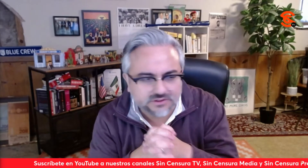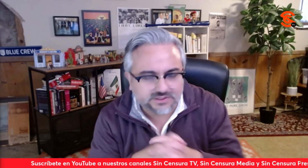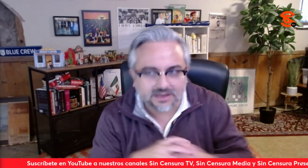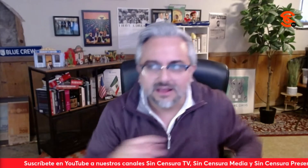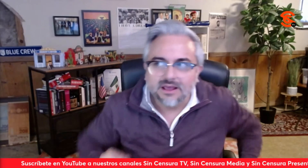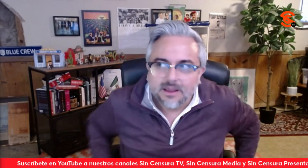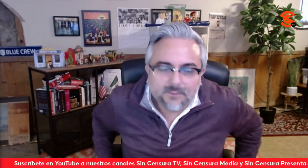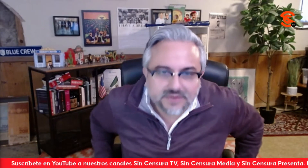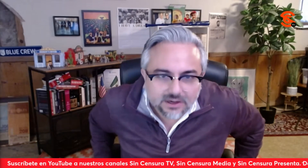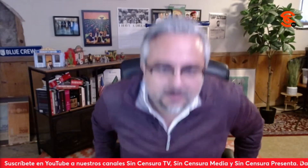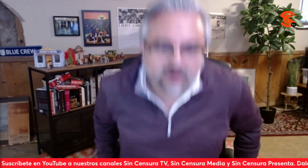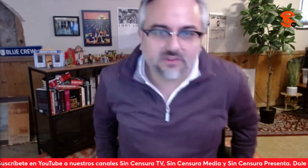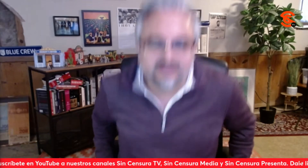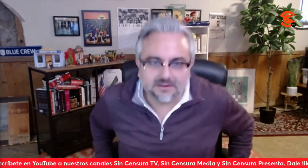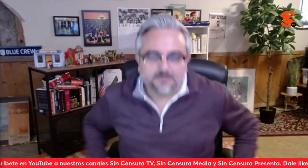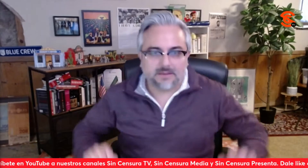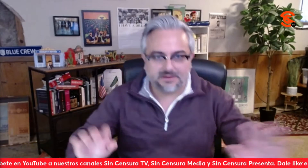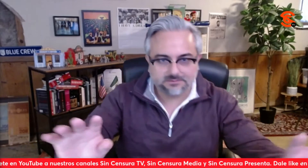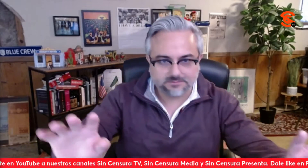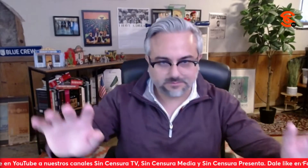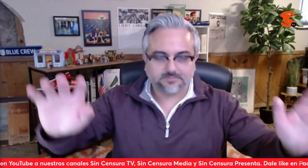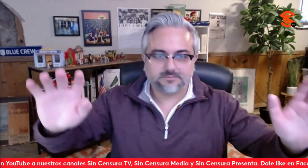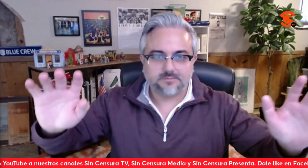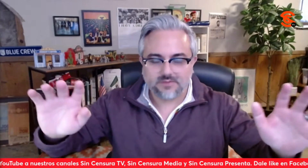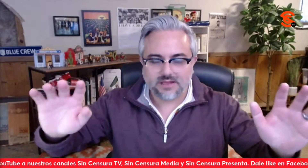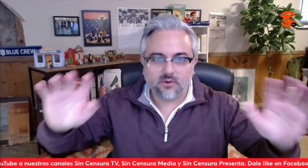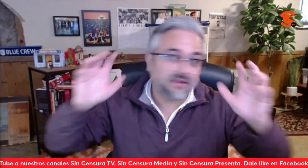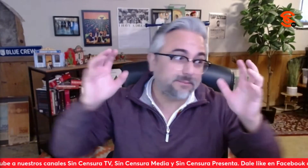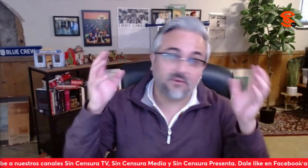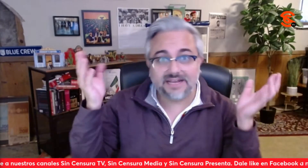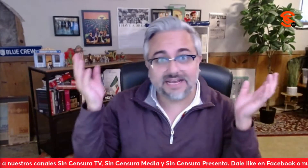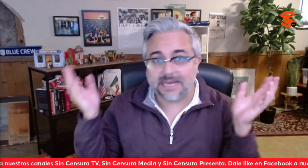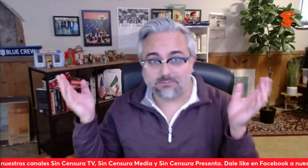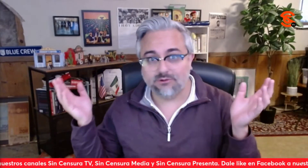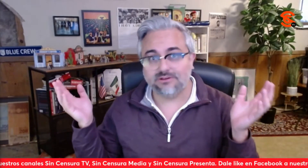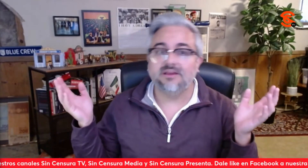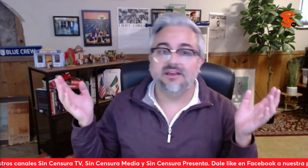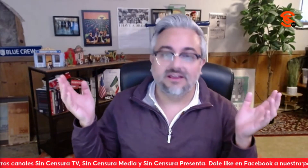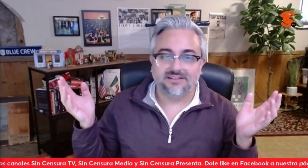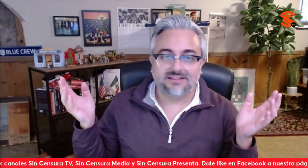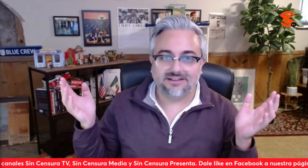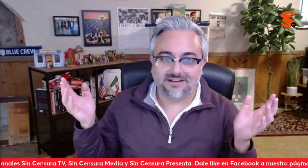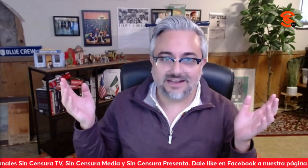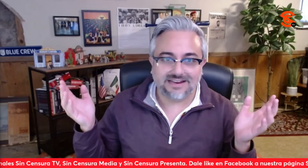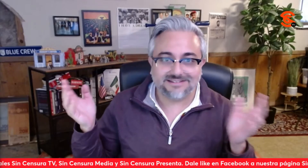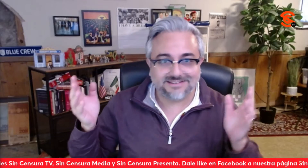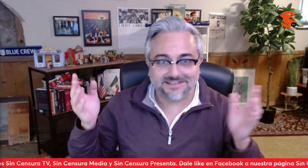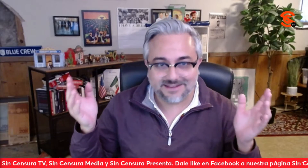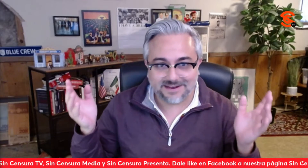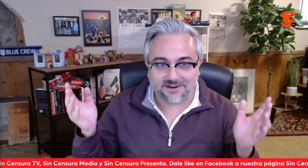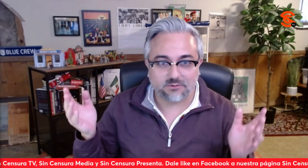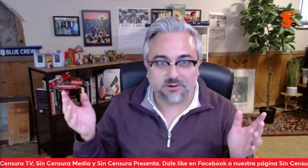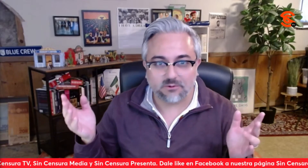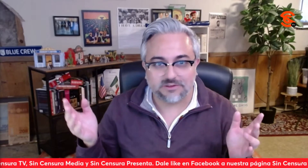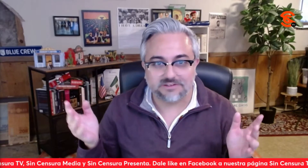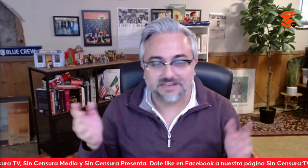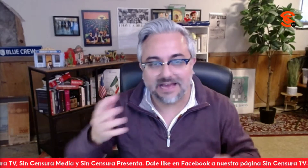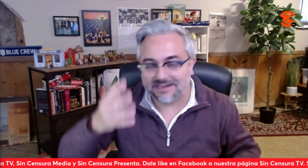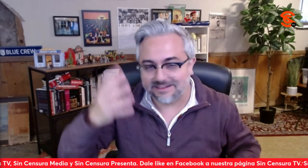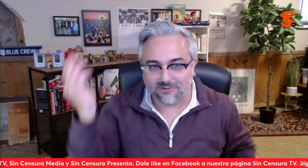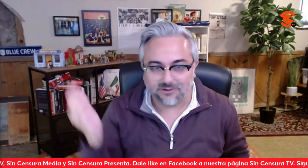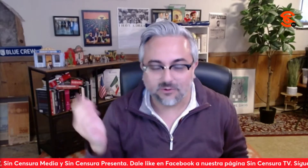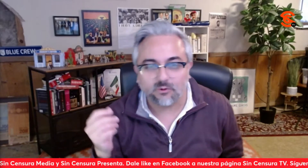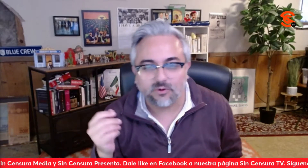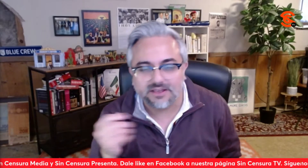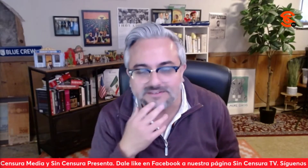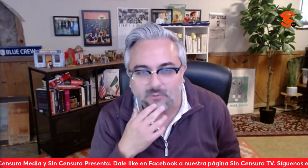reforma judicial? ¿Por qué no mejor dicen, a ver, en lugar de poner ejemplos de la necesidad de la reforma